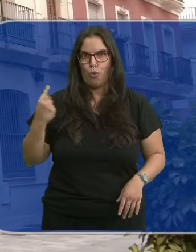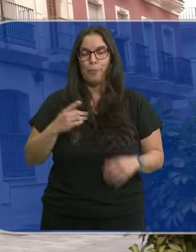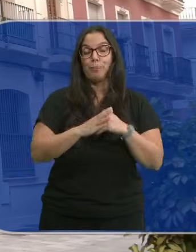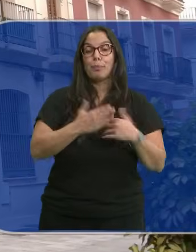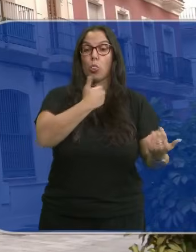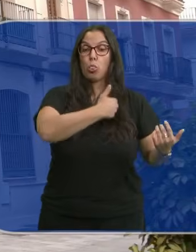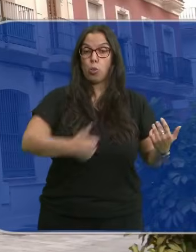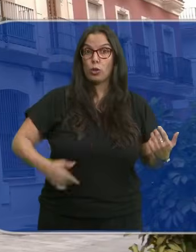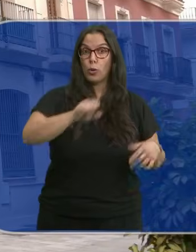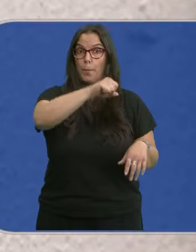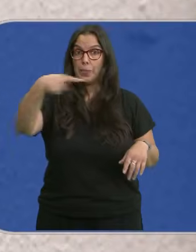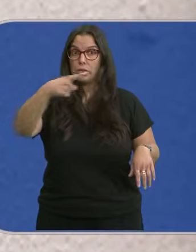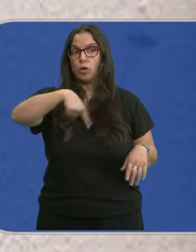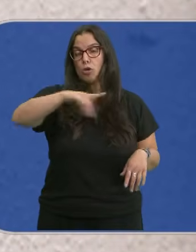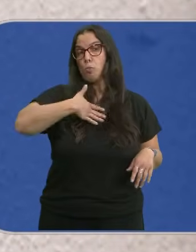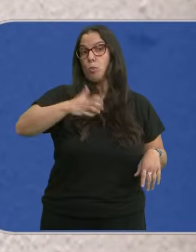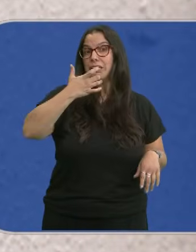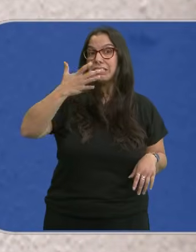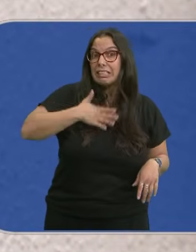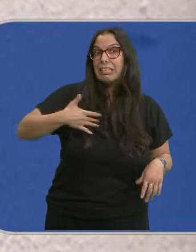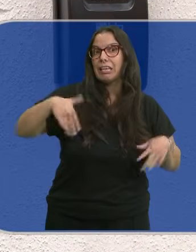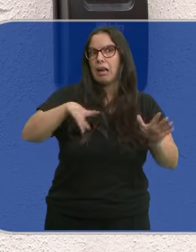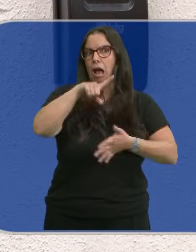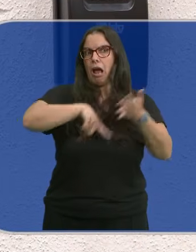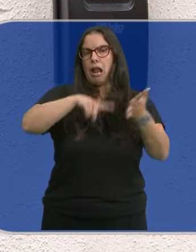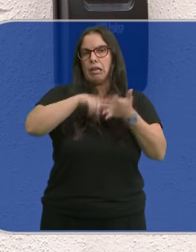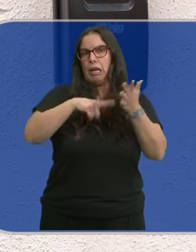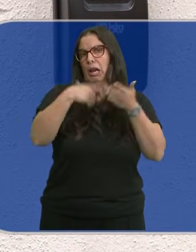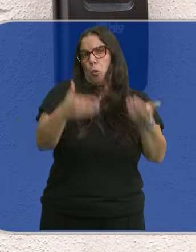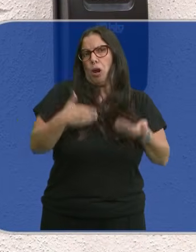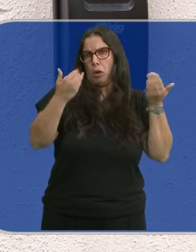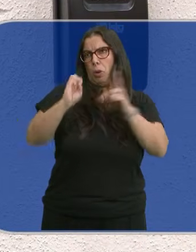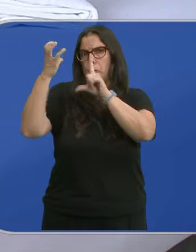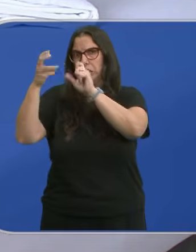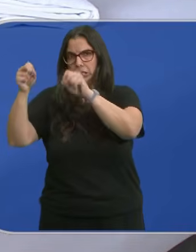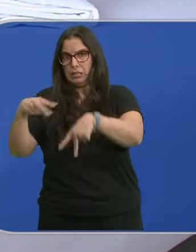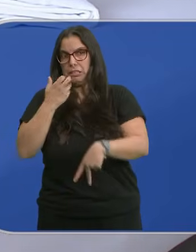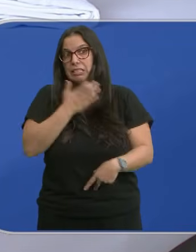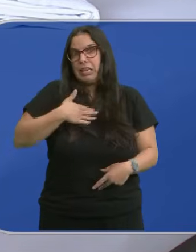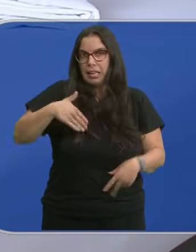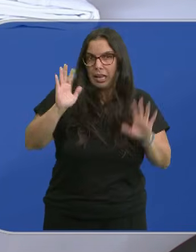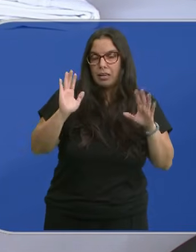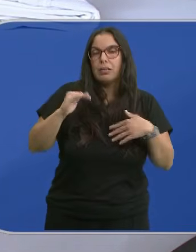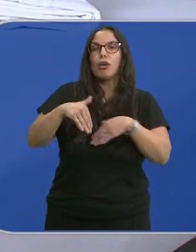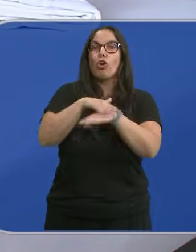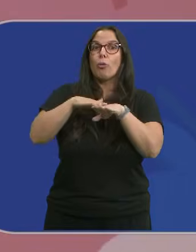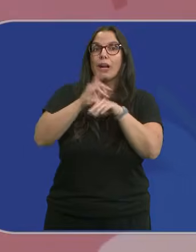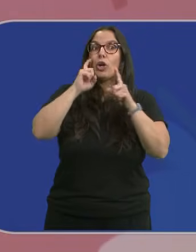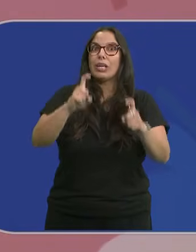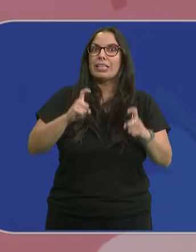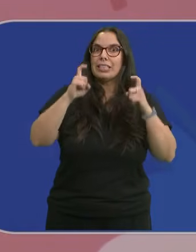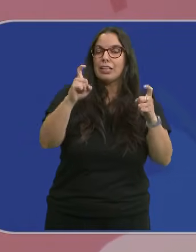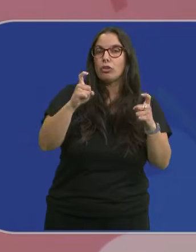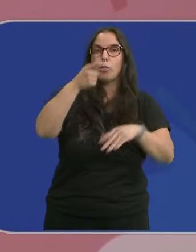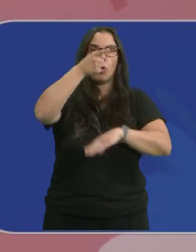los propietarios de esos pisos pueden, si quieren, alquilarlos de forma tradicional. Si quieren, claro, es lo que intenta el gobierno, aunque